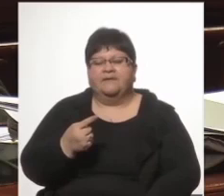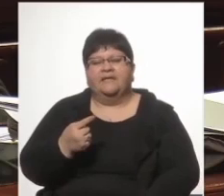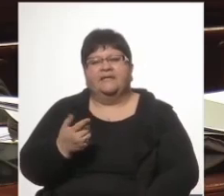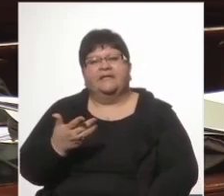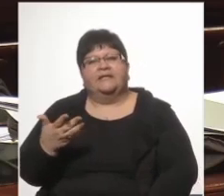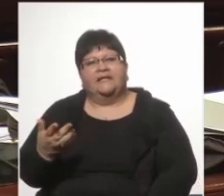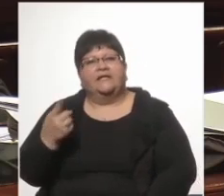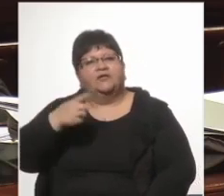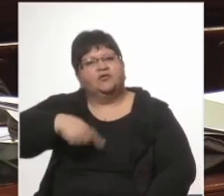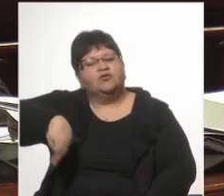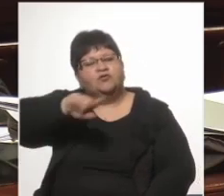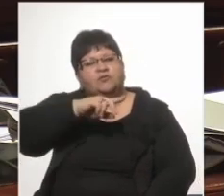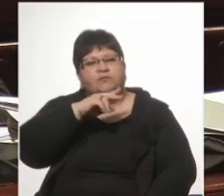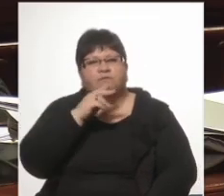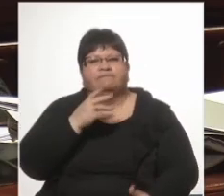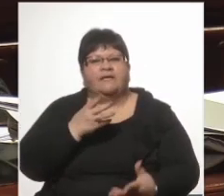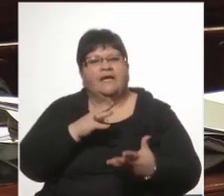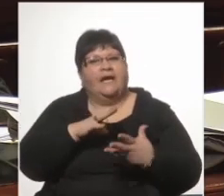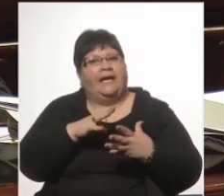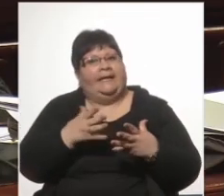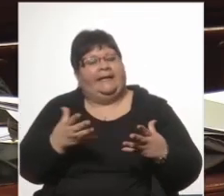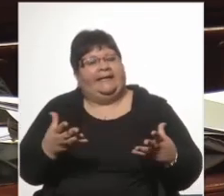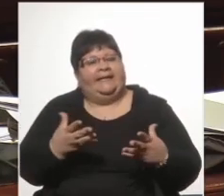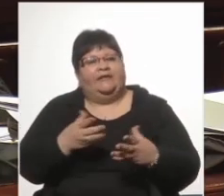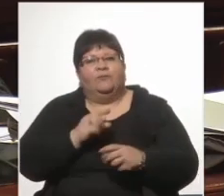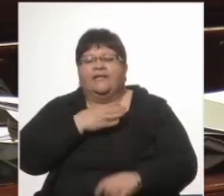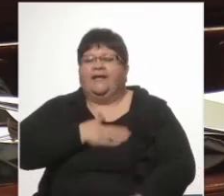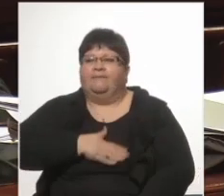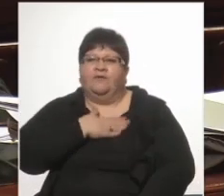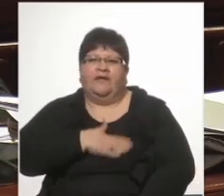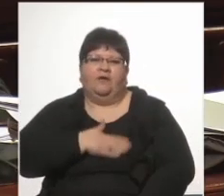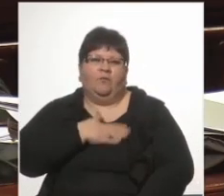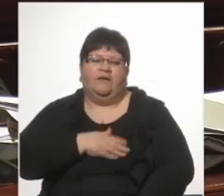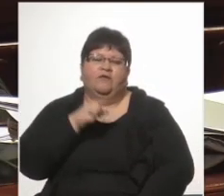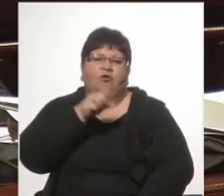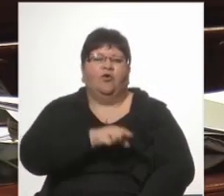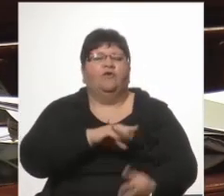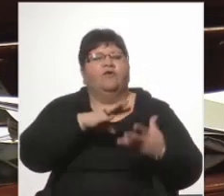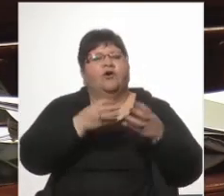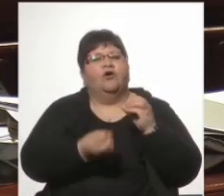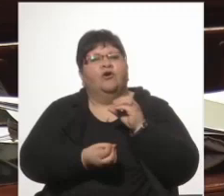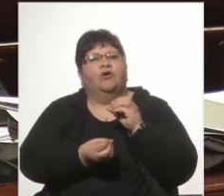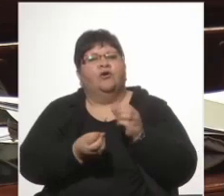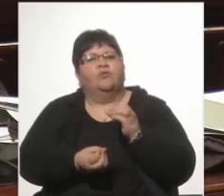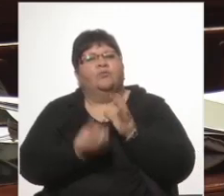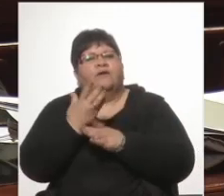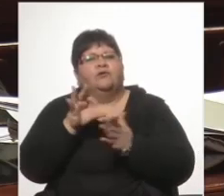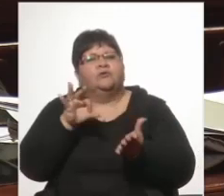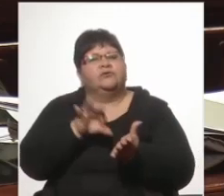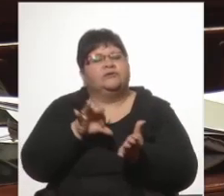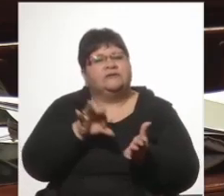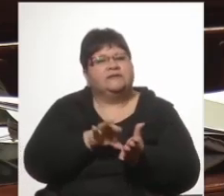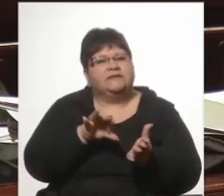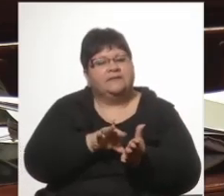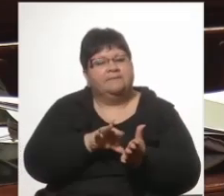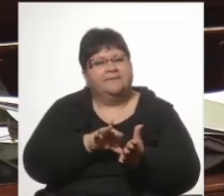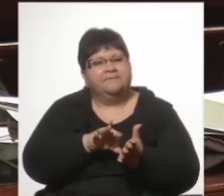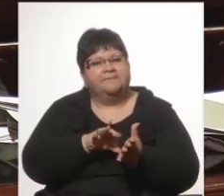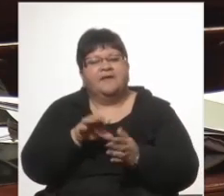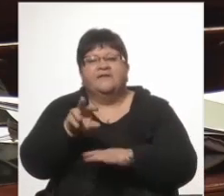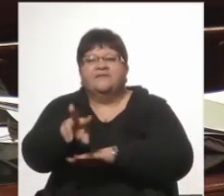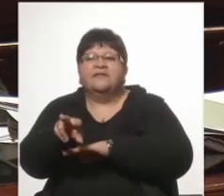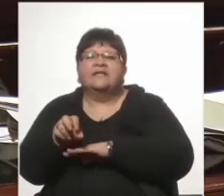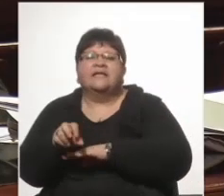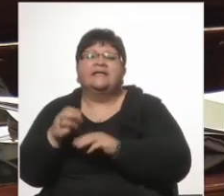crítico sobre el nuevo procedimiento penal y la ley de creación del servicio descentralizado de la Fiscalía General de la Nación. Estas